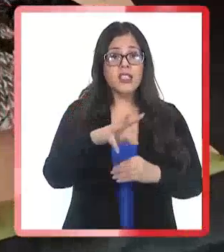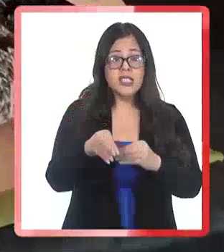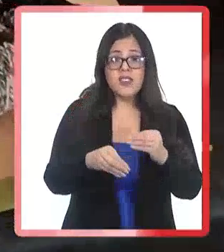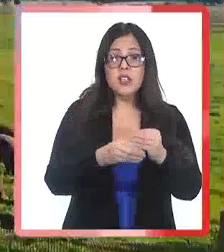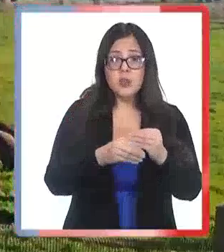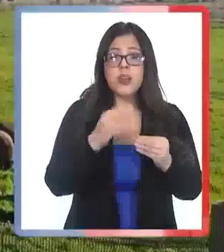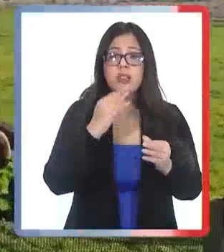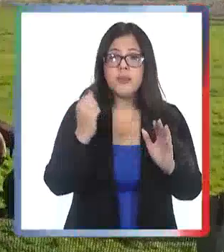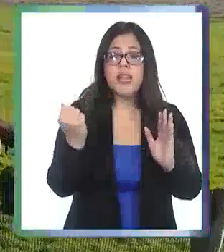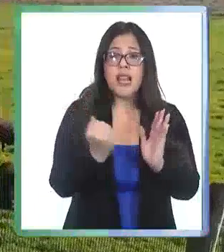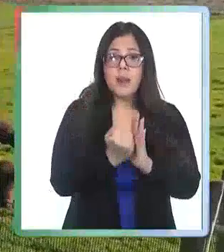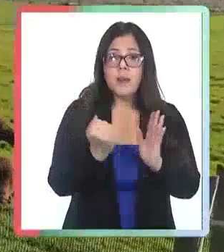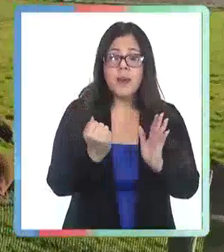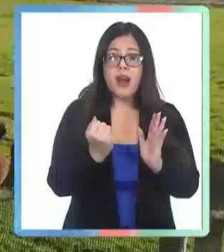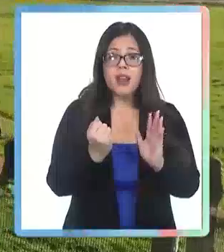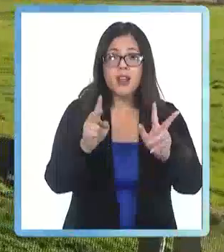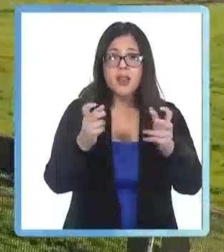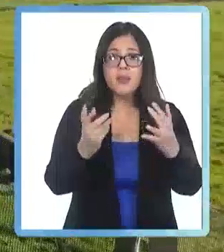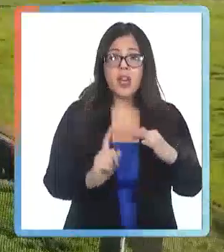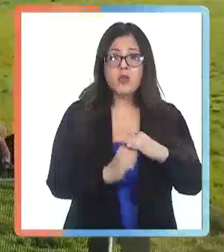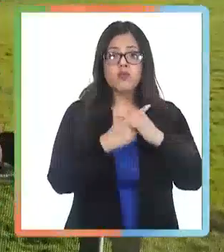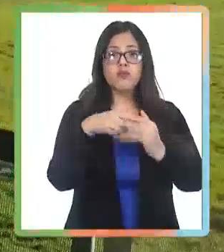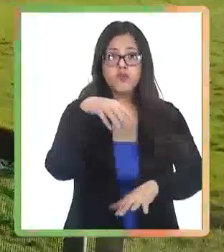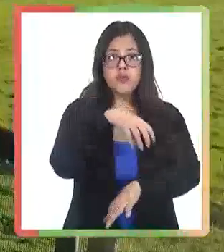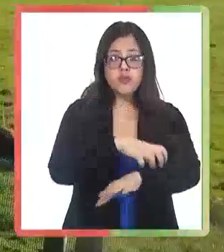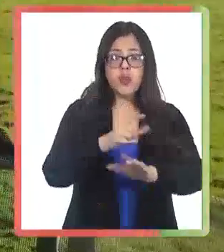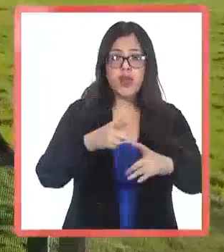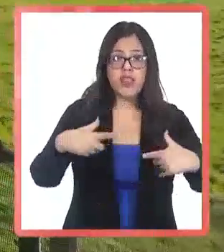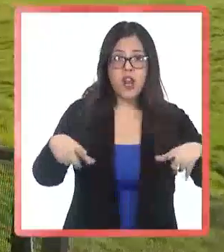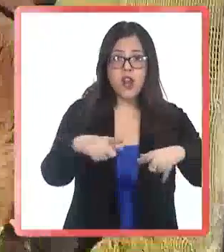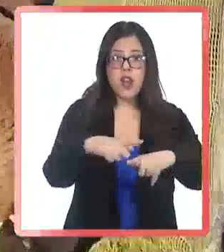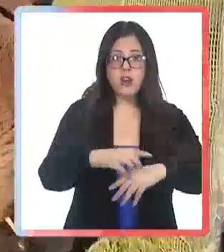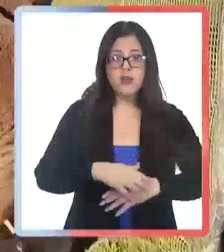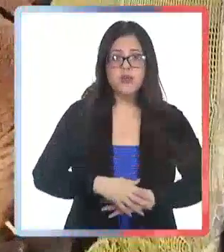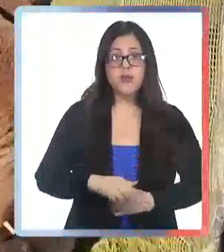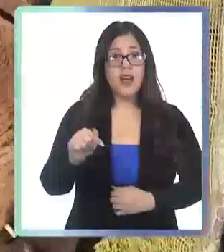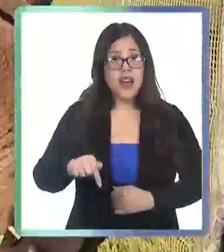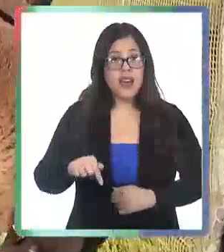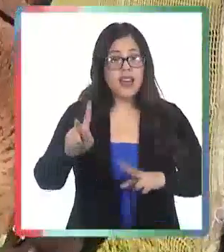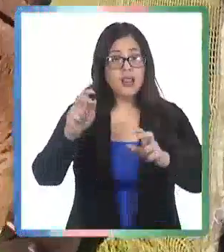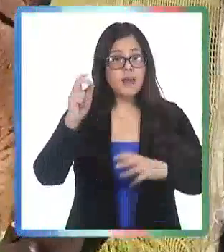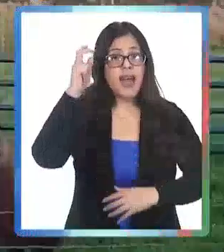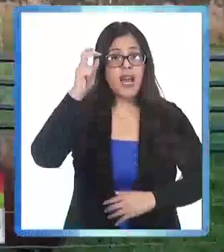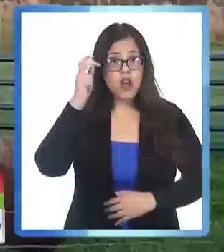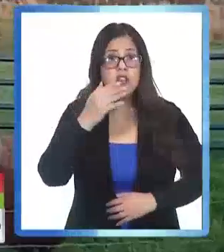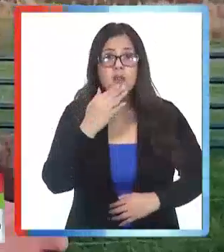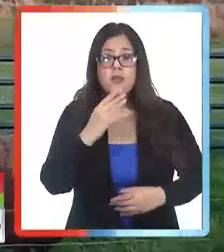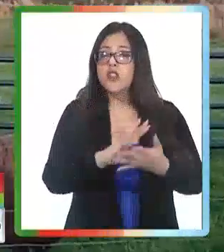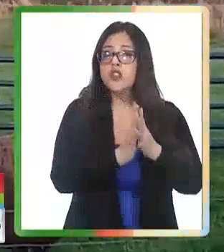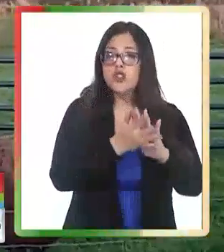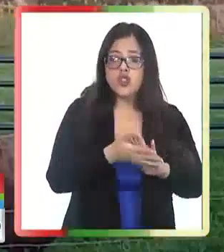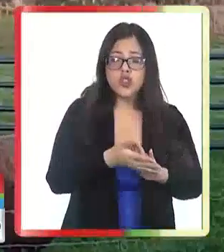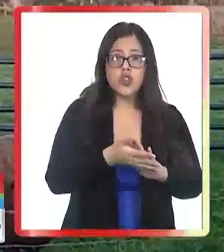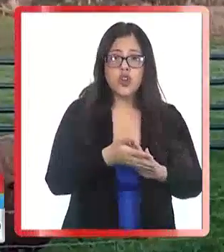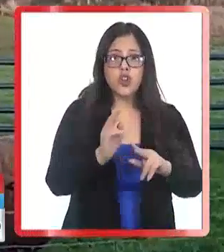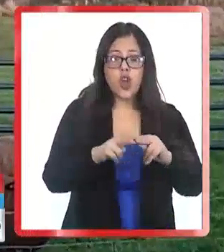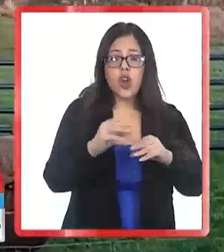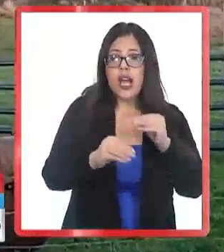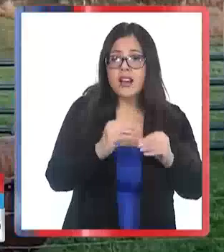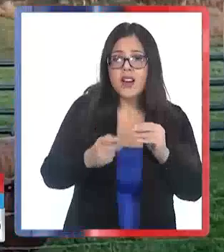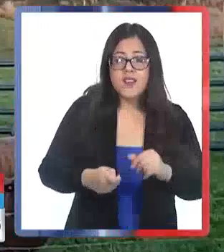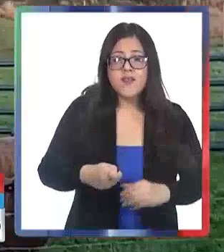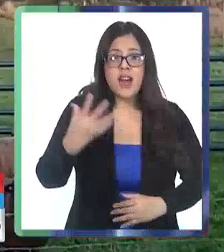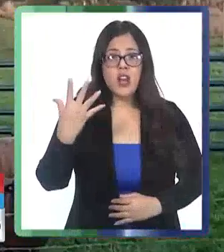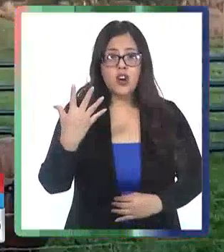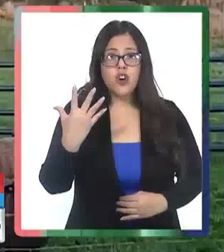se sumará a las marcas con denominación de origen de la región de Los Lagos. Más que el cordero, es toda la producción y